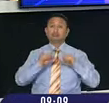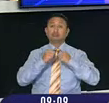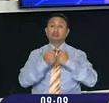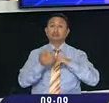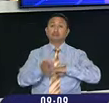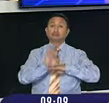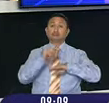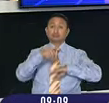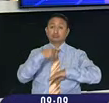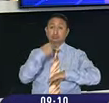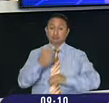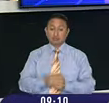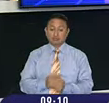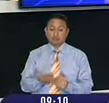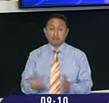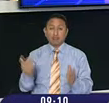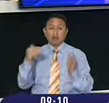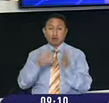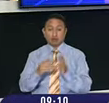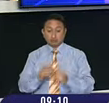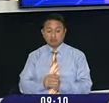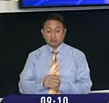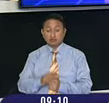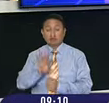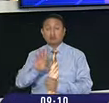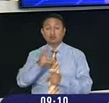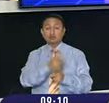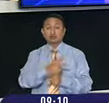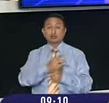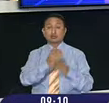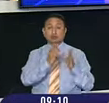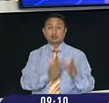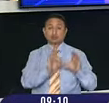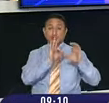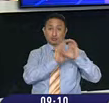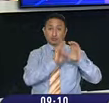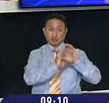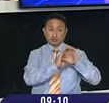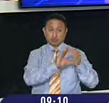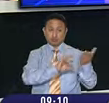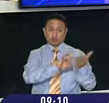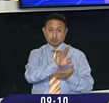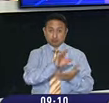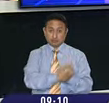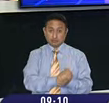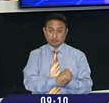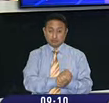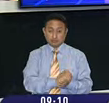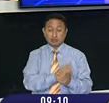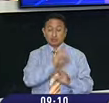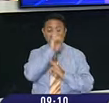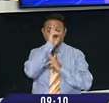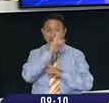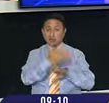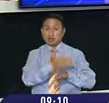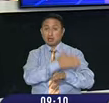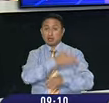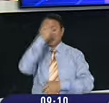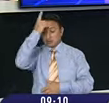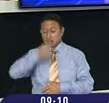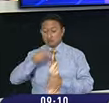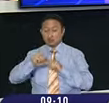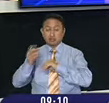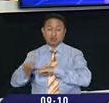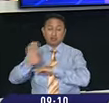Asambleístas buscan que nuevamente se destituya a los cuatro consejeros de Participación Ciudadana y Control Social y se respete la decisión del